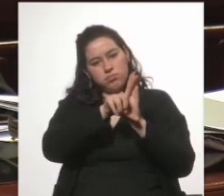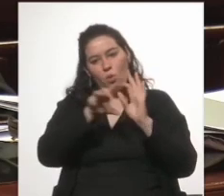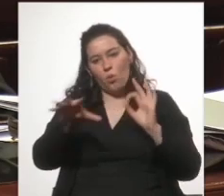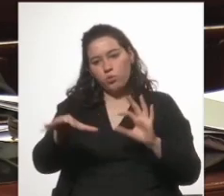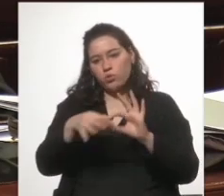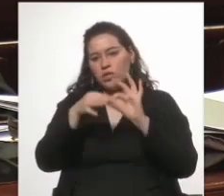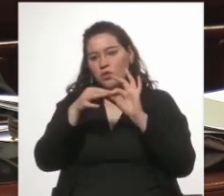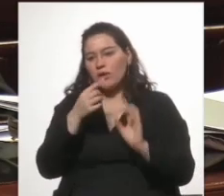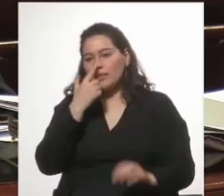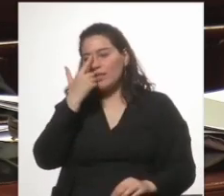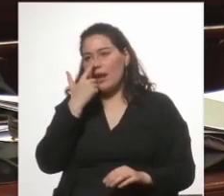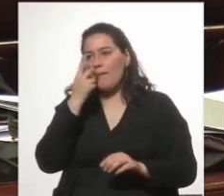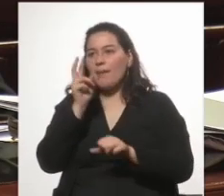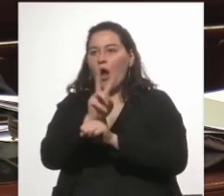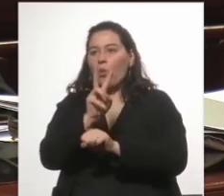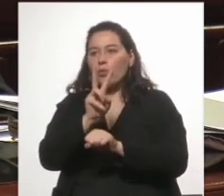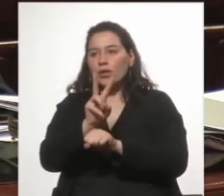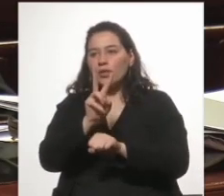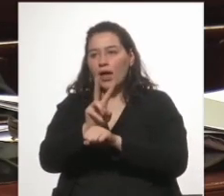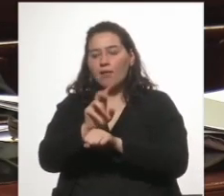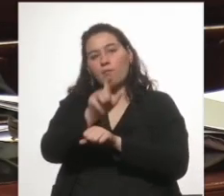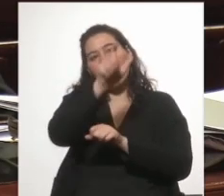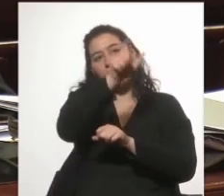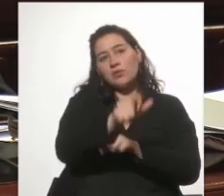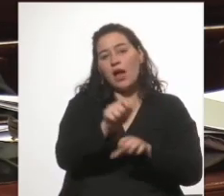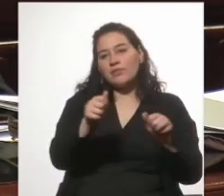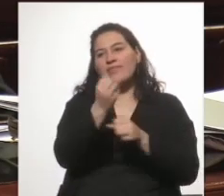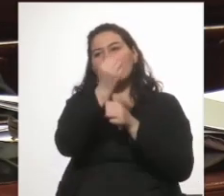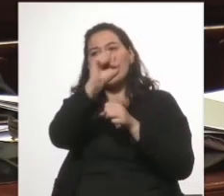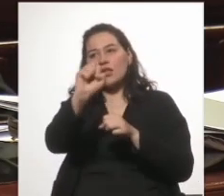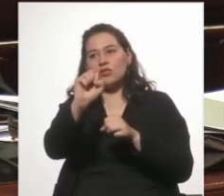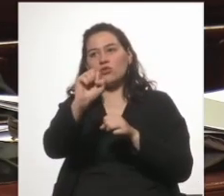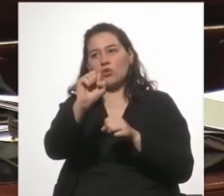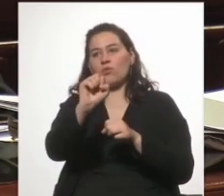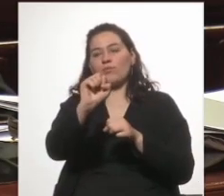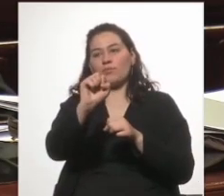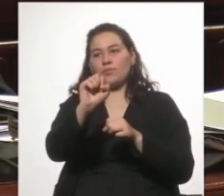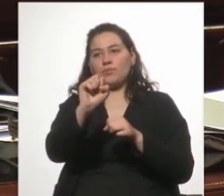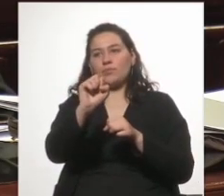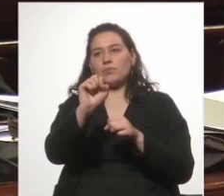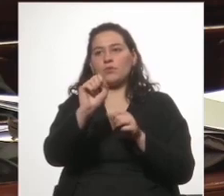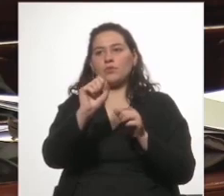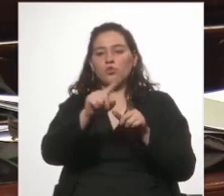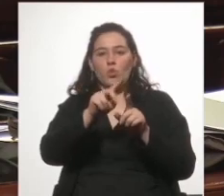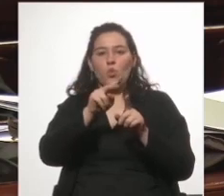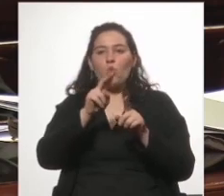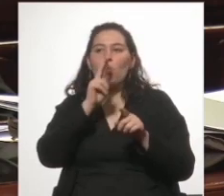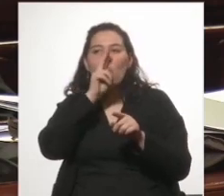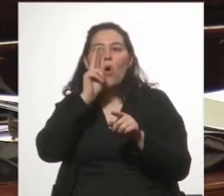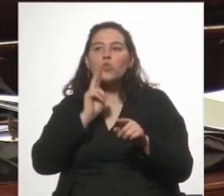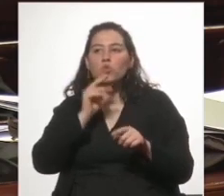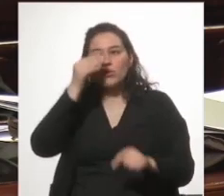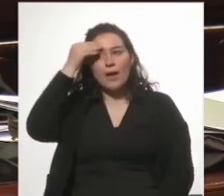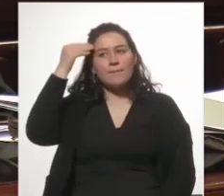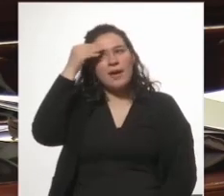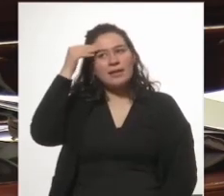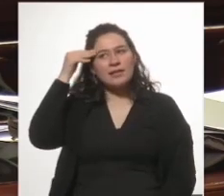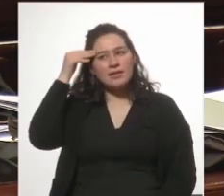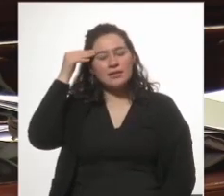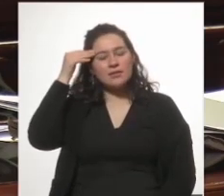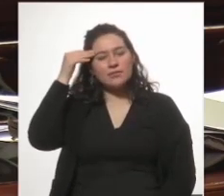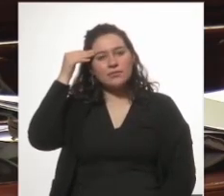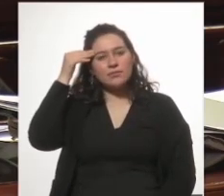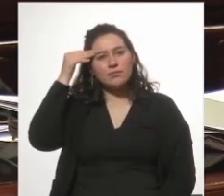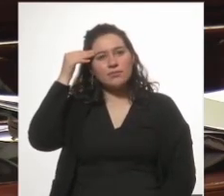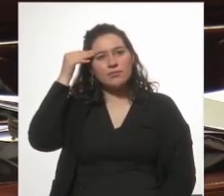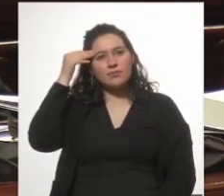el interés protegido, pues siendo el imputado un delito de daño, es menester que la conducta atribuida al senador Manini tenga la